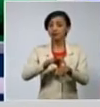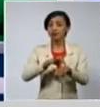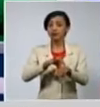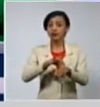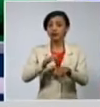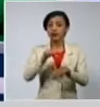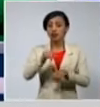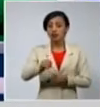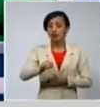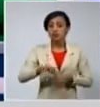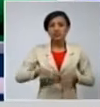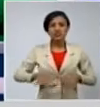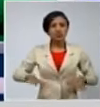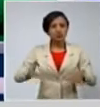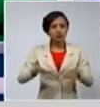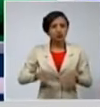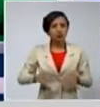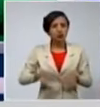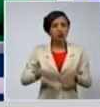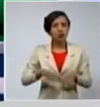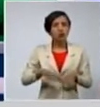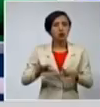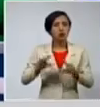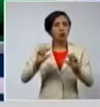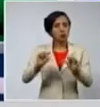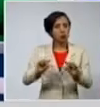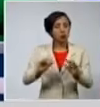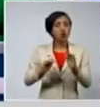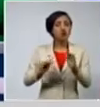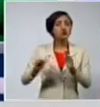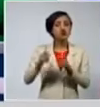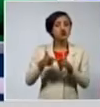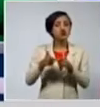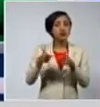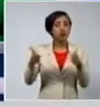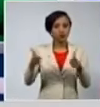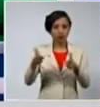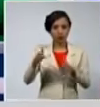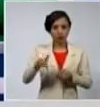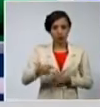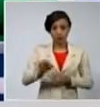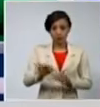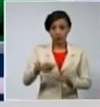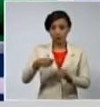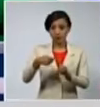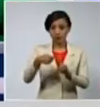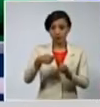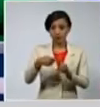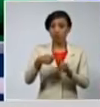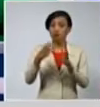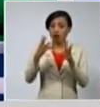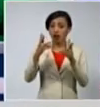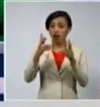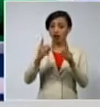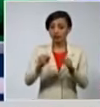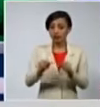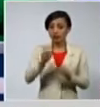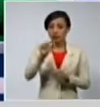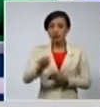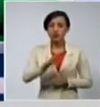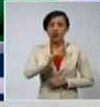el comportamiento era un poco superior en cuanto al número de casos